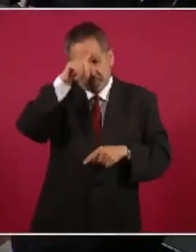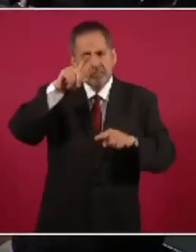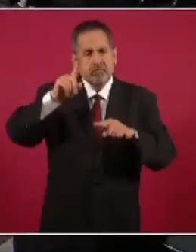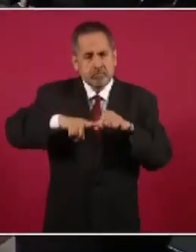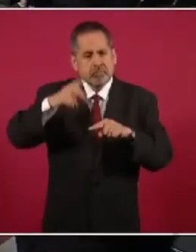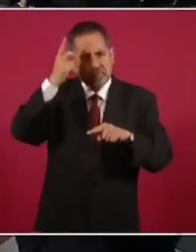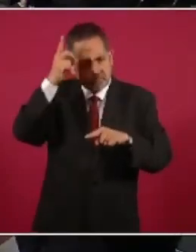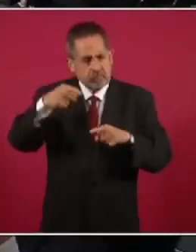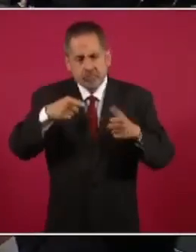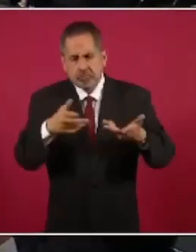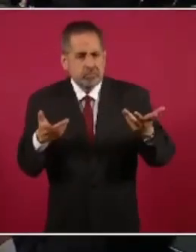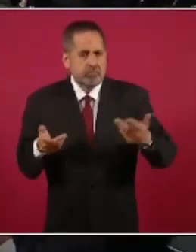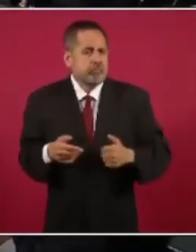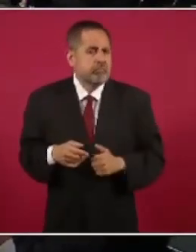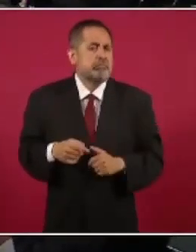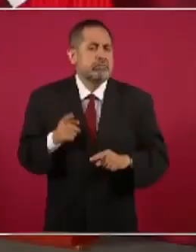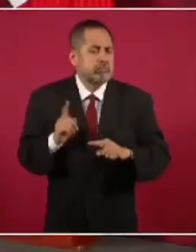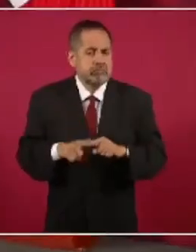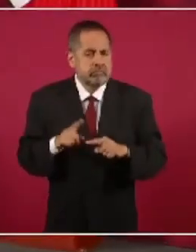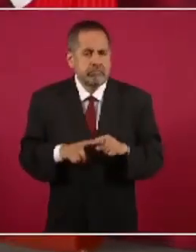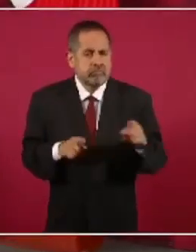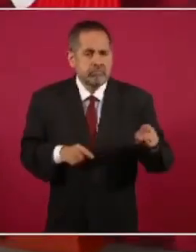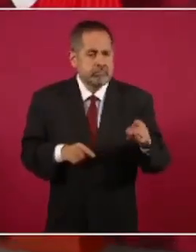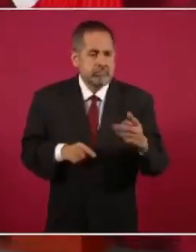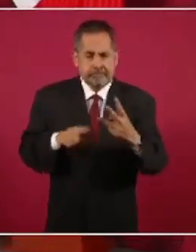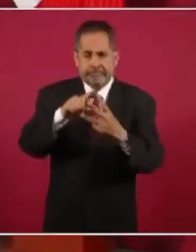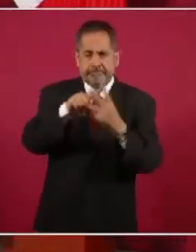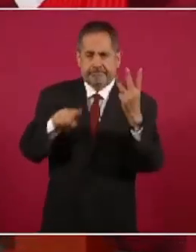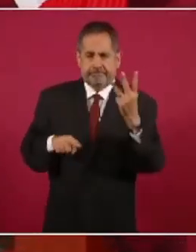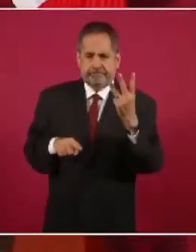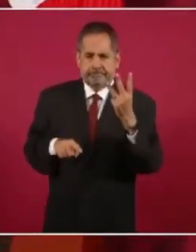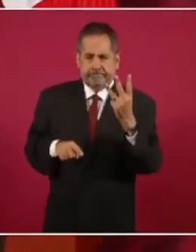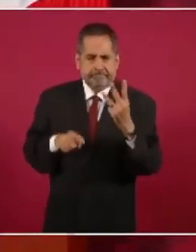dueños y quiénes son los 3